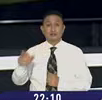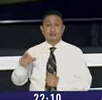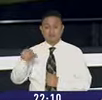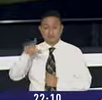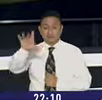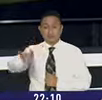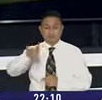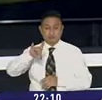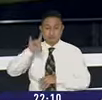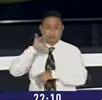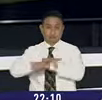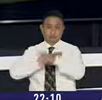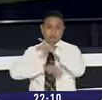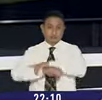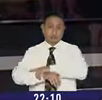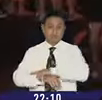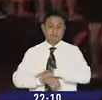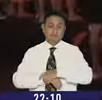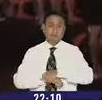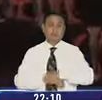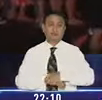para investigaciones.